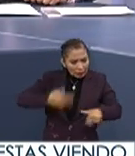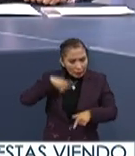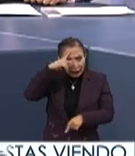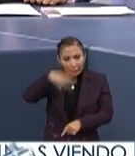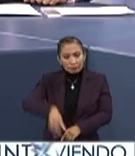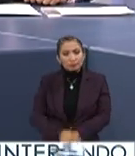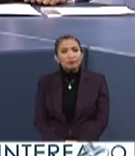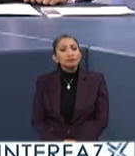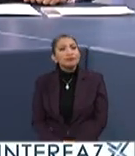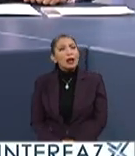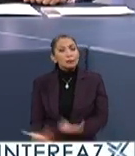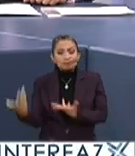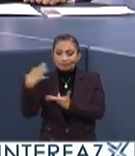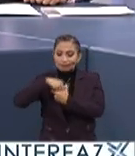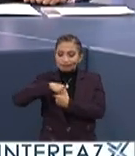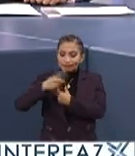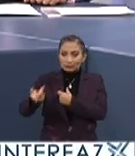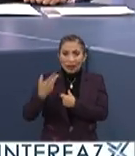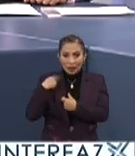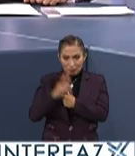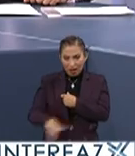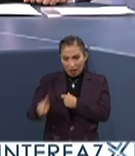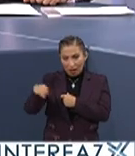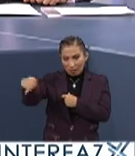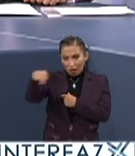nuestro país. La inclusión de los pueblos